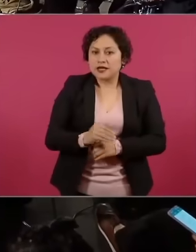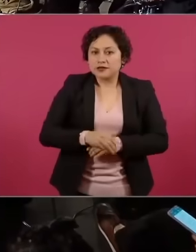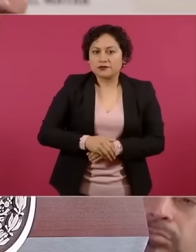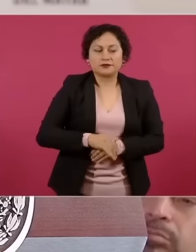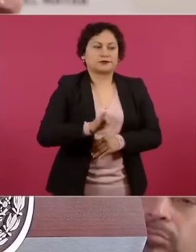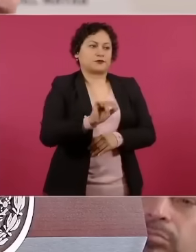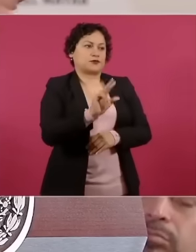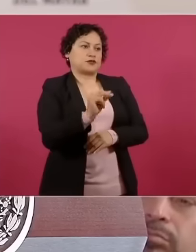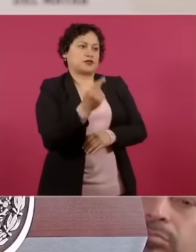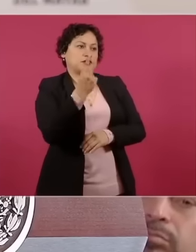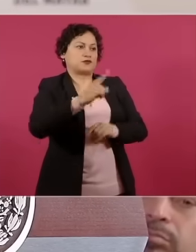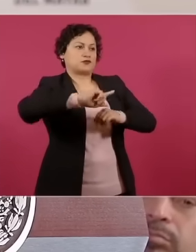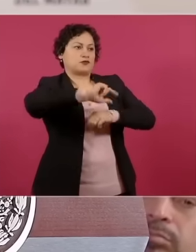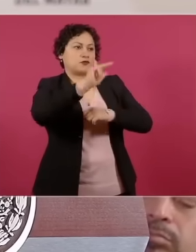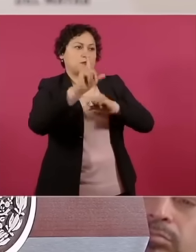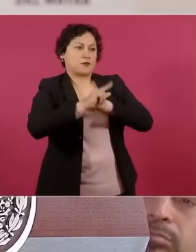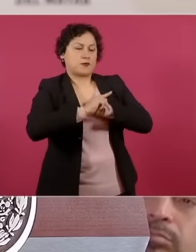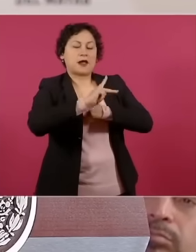Por eso, ¿dónde están?